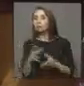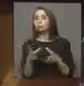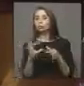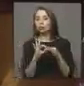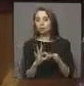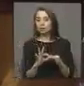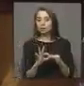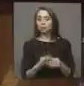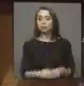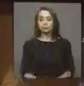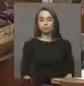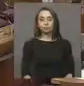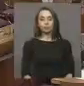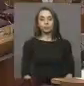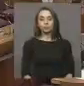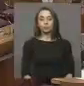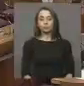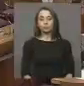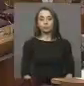gracias.